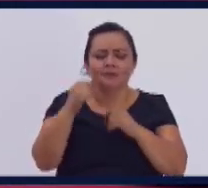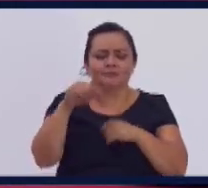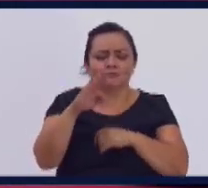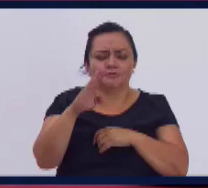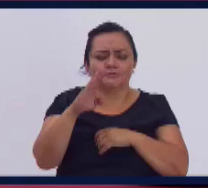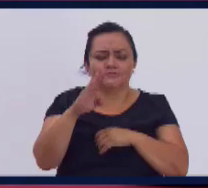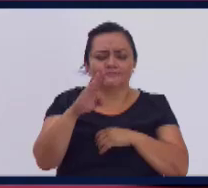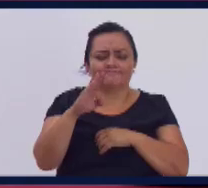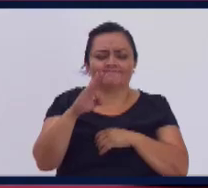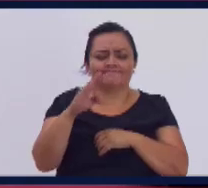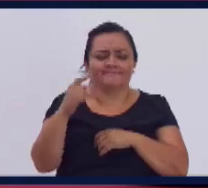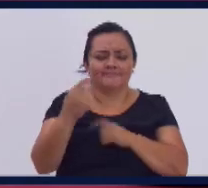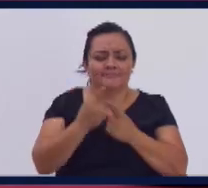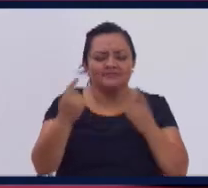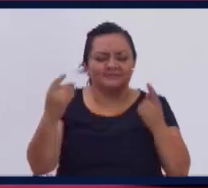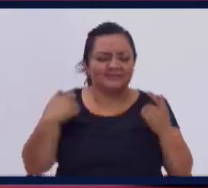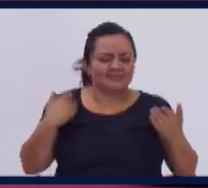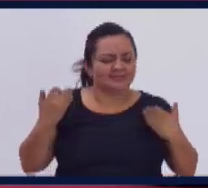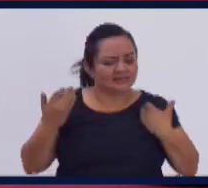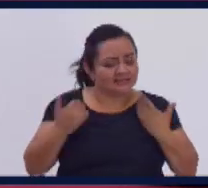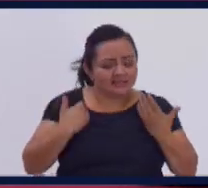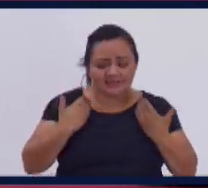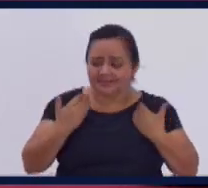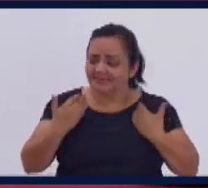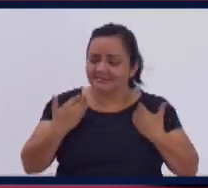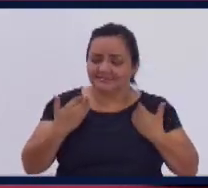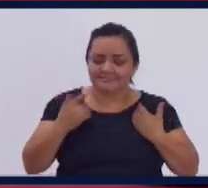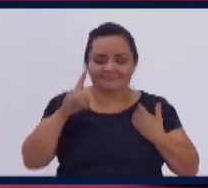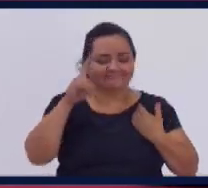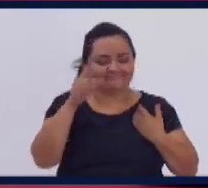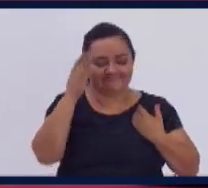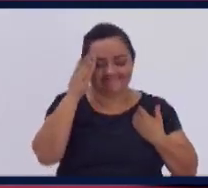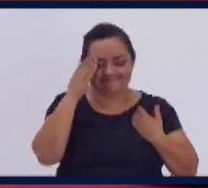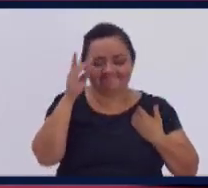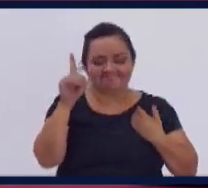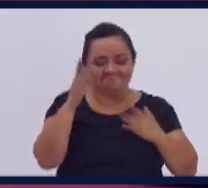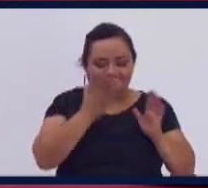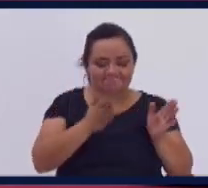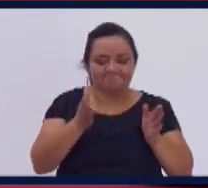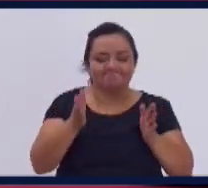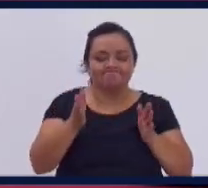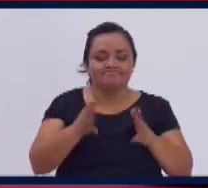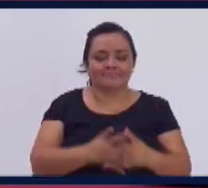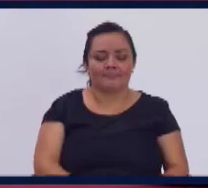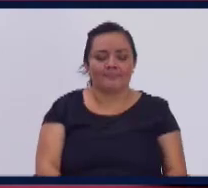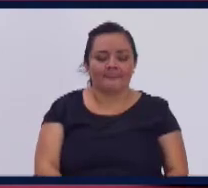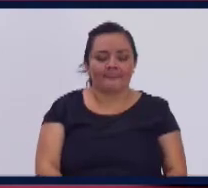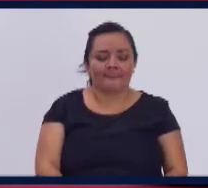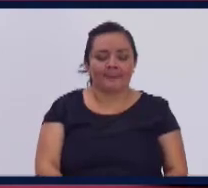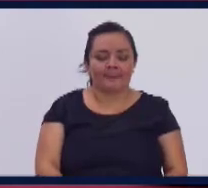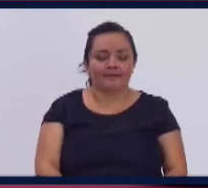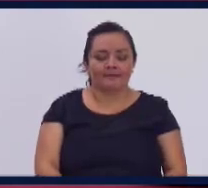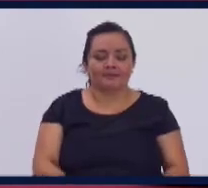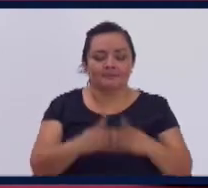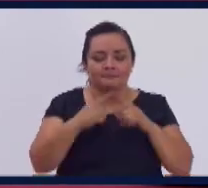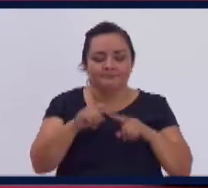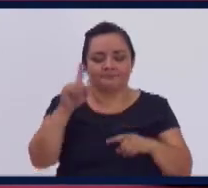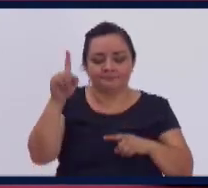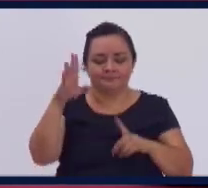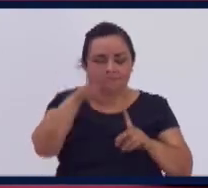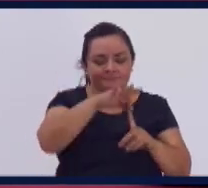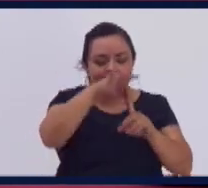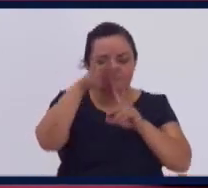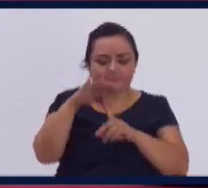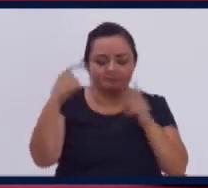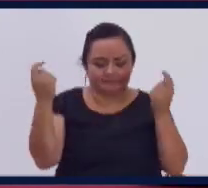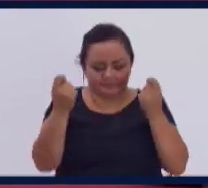han puesto, cada menosprecio que has sufrido, cada vituperio, era un complot en tu contra. Pero no van a poder, porque Dios te